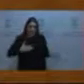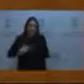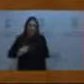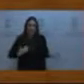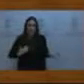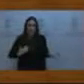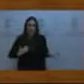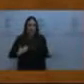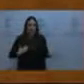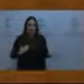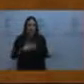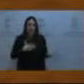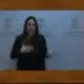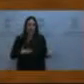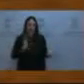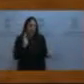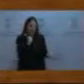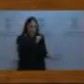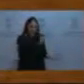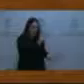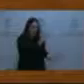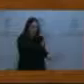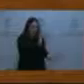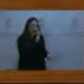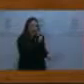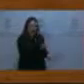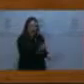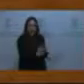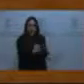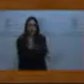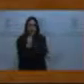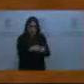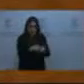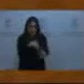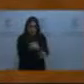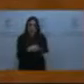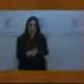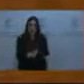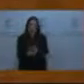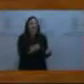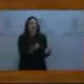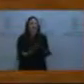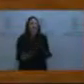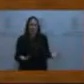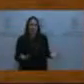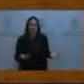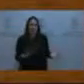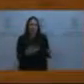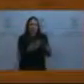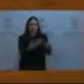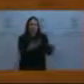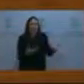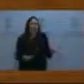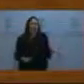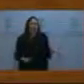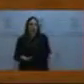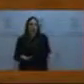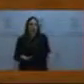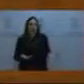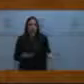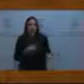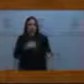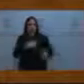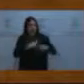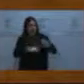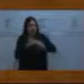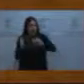poder preguntarle, repreguntarle como hacemos aquí. ¿Qué está pasando? ¿Qué pretende? ¿Que las familias